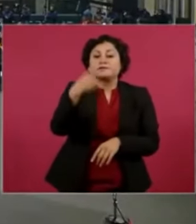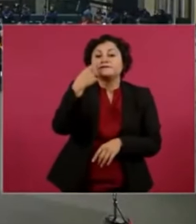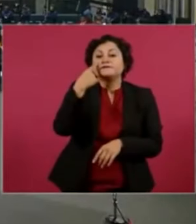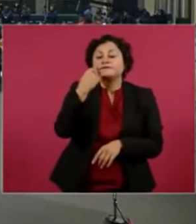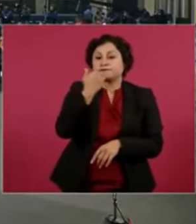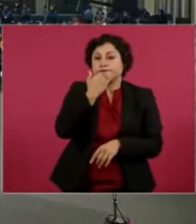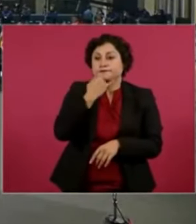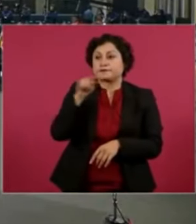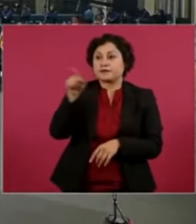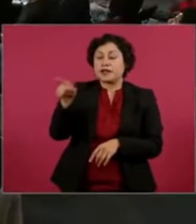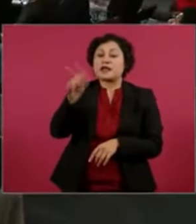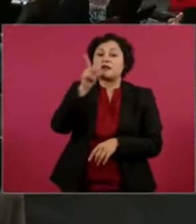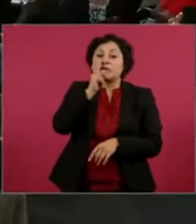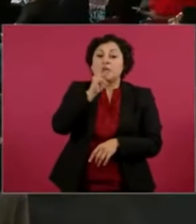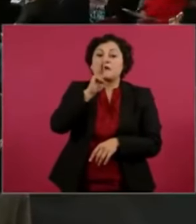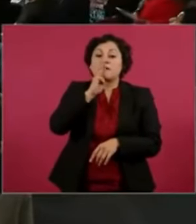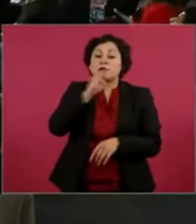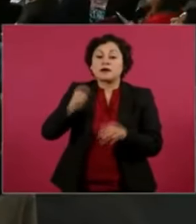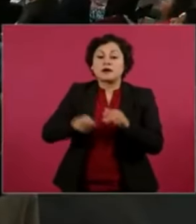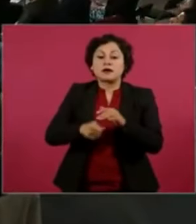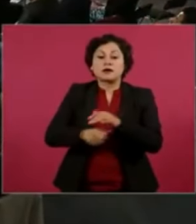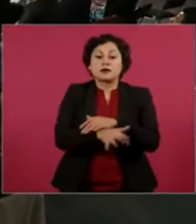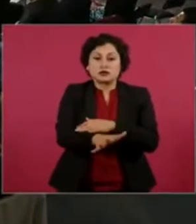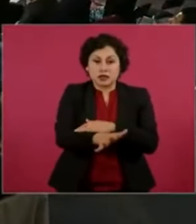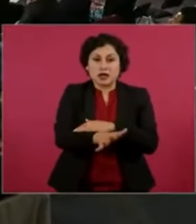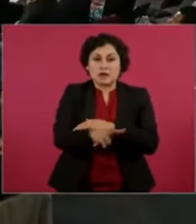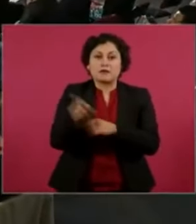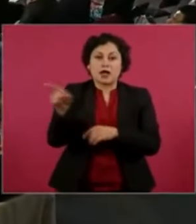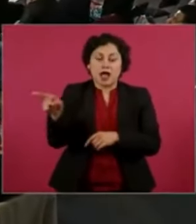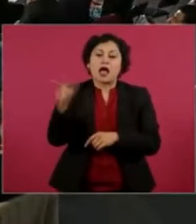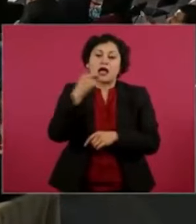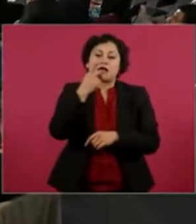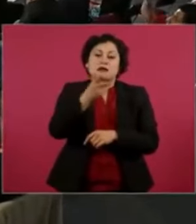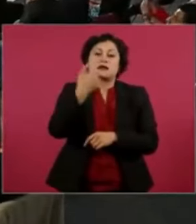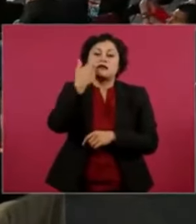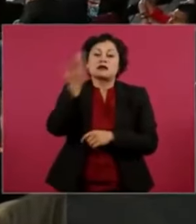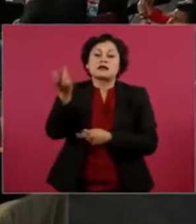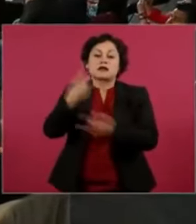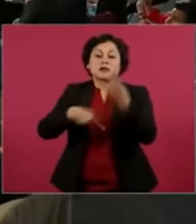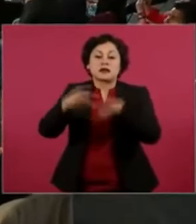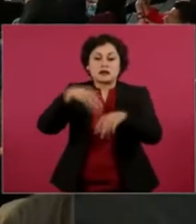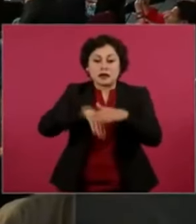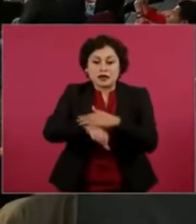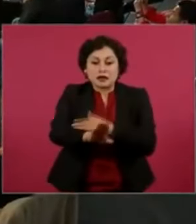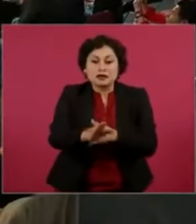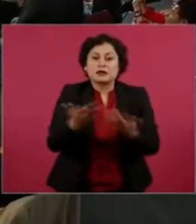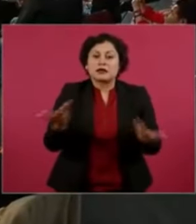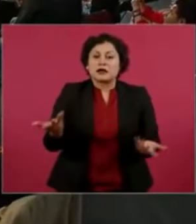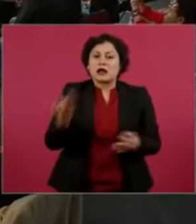normalistas de Ayotzinapa, están intentando entrar, han mencionado que, bueno, ya entraron, que rompieron o algo así con las puertas. ¿Cuál es